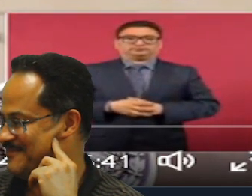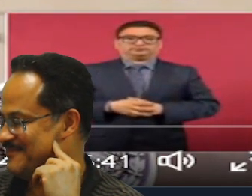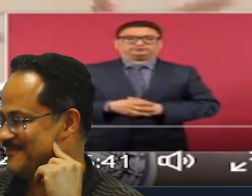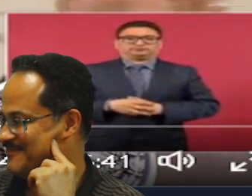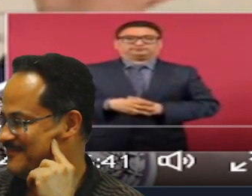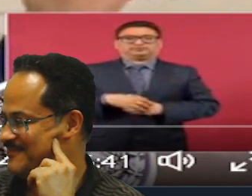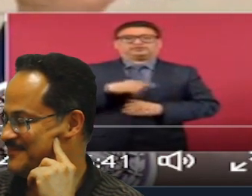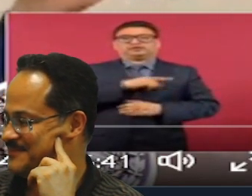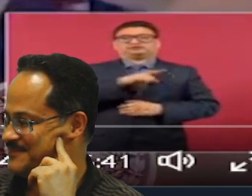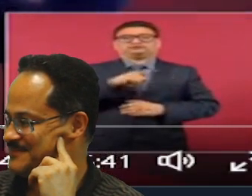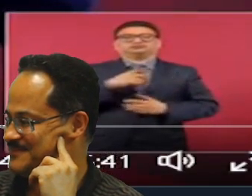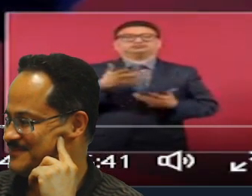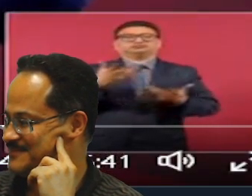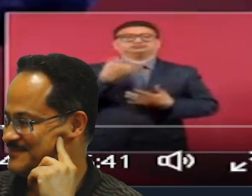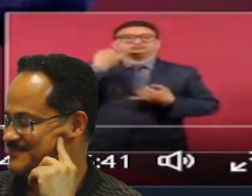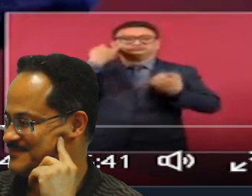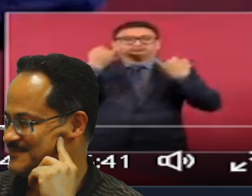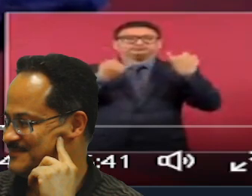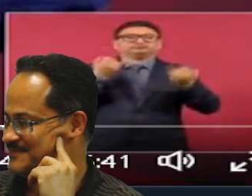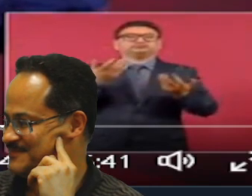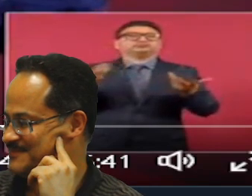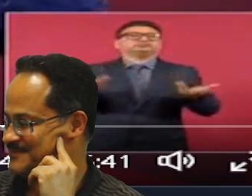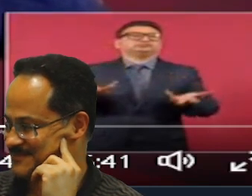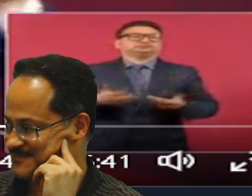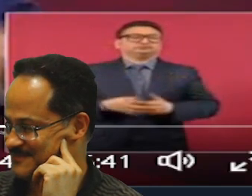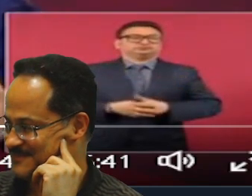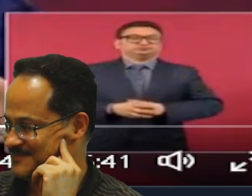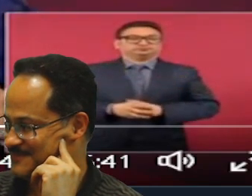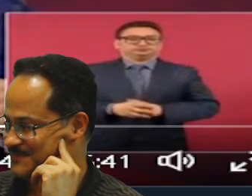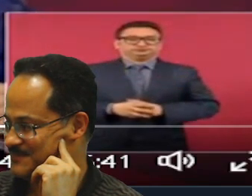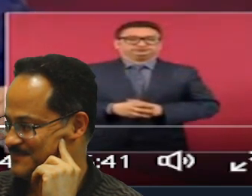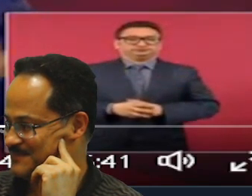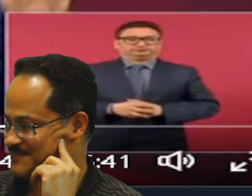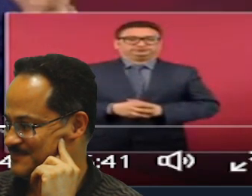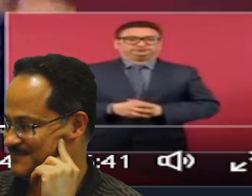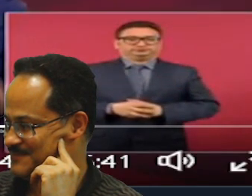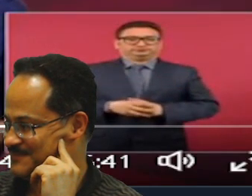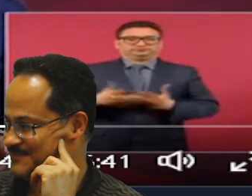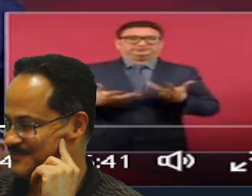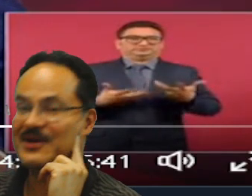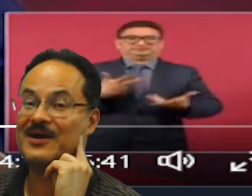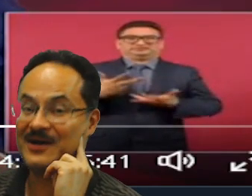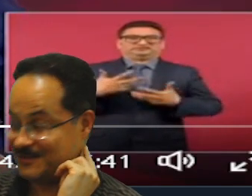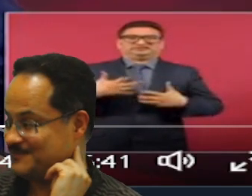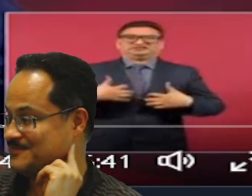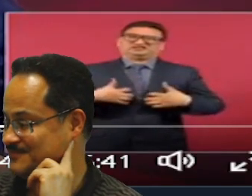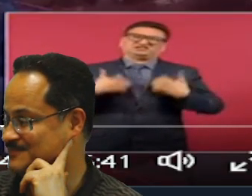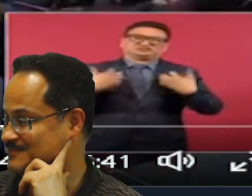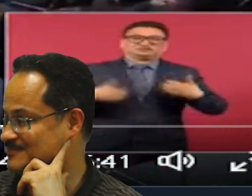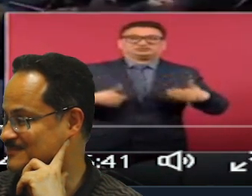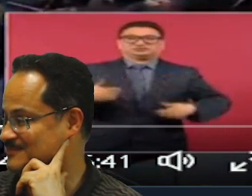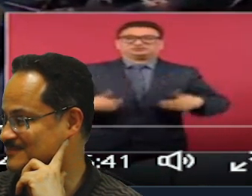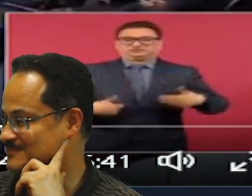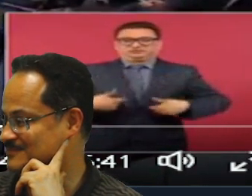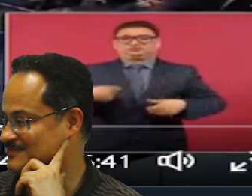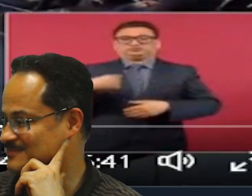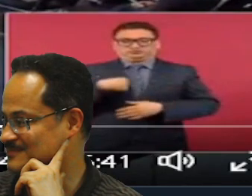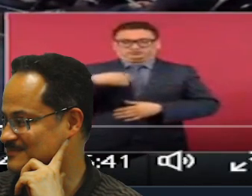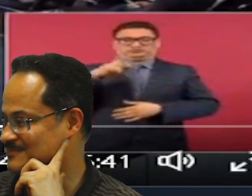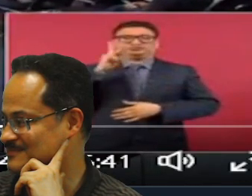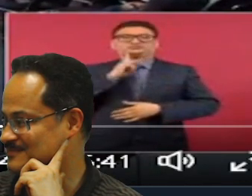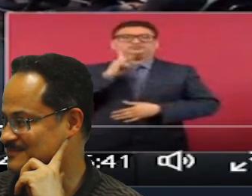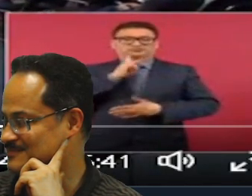pues entonces este se quedaron inconformes y tengo prueba